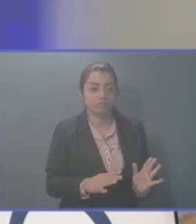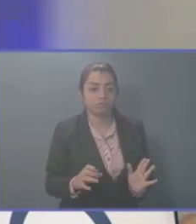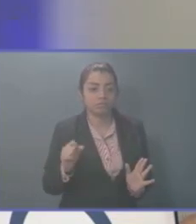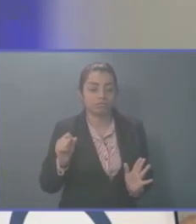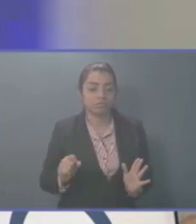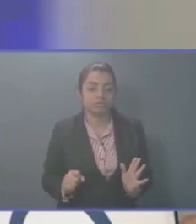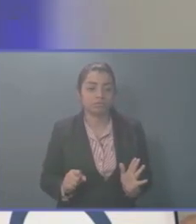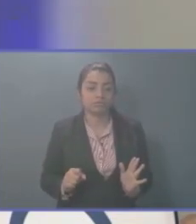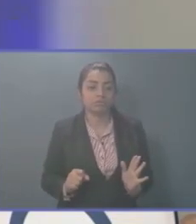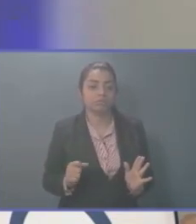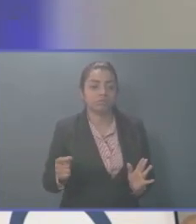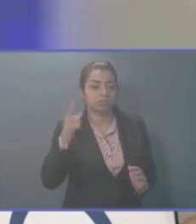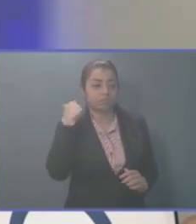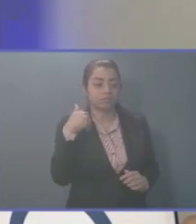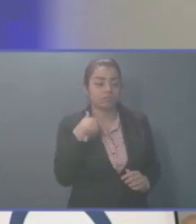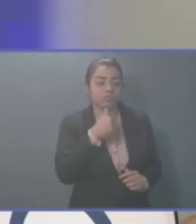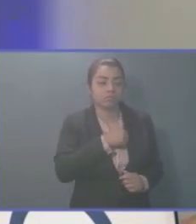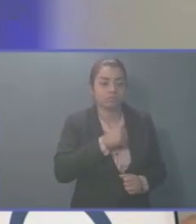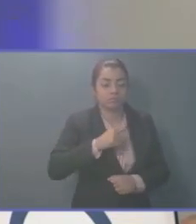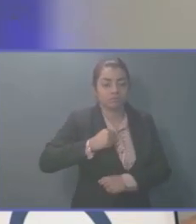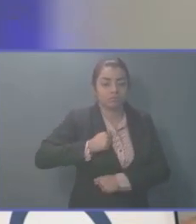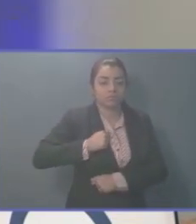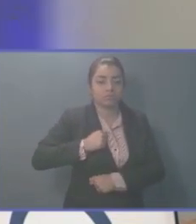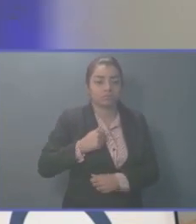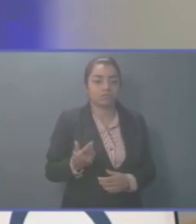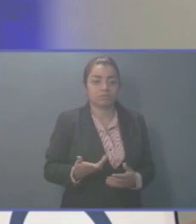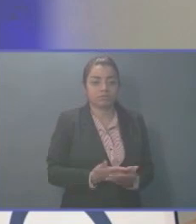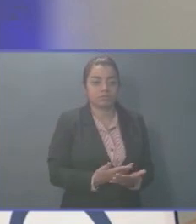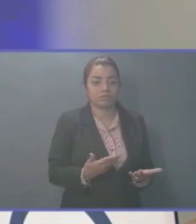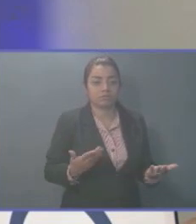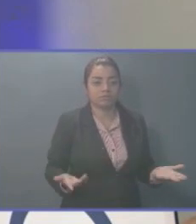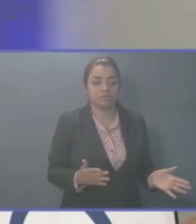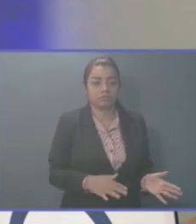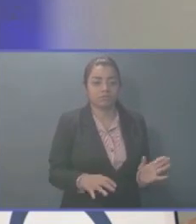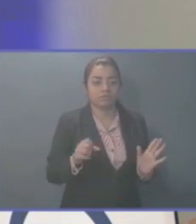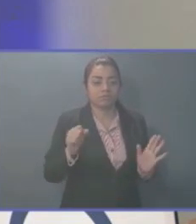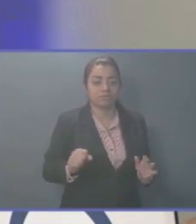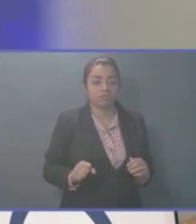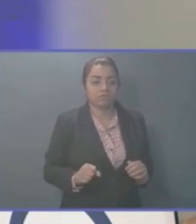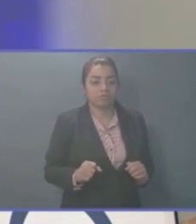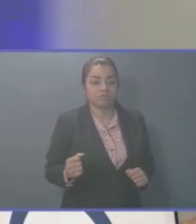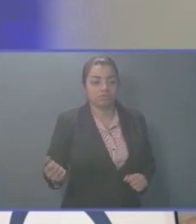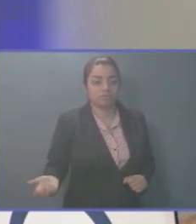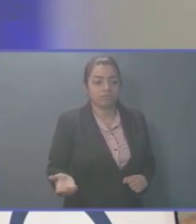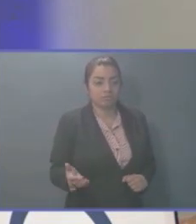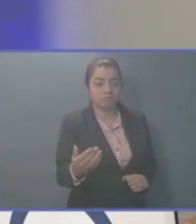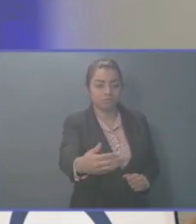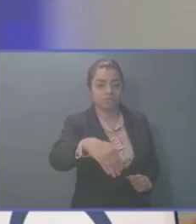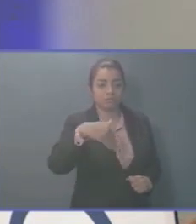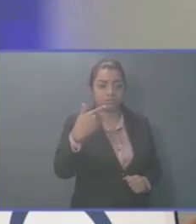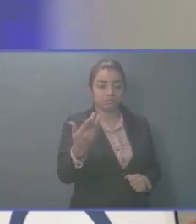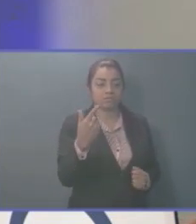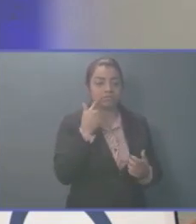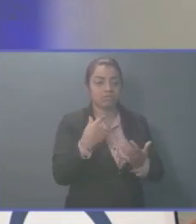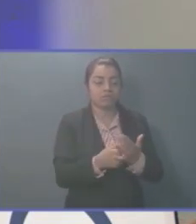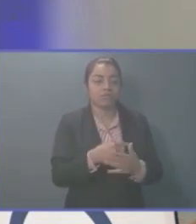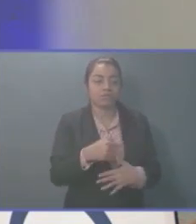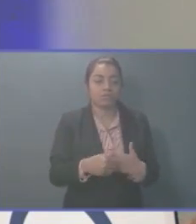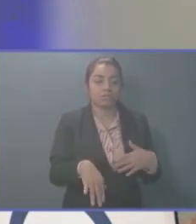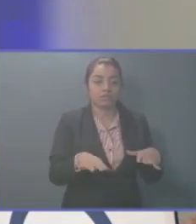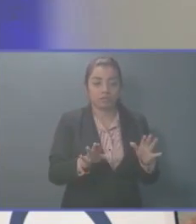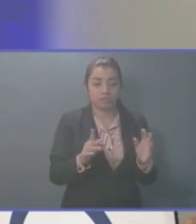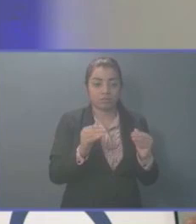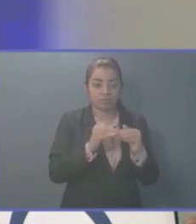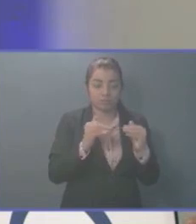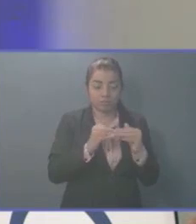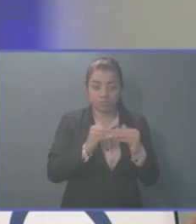mismo ministro de Defensa dijo que no había incautaciones a diciembre de 2019 durante su periodo porque ya